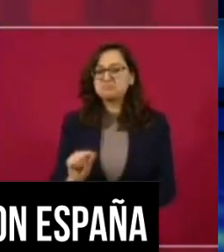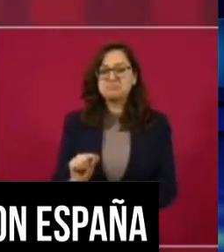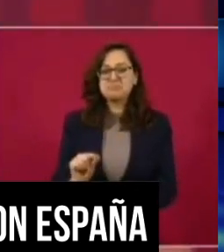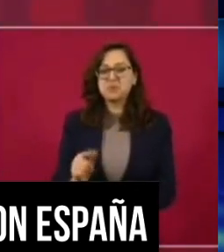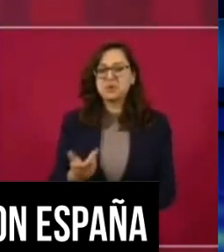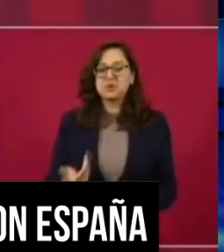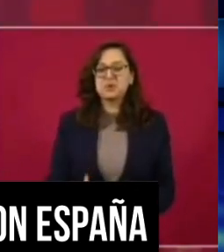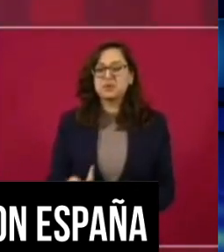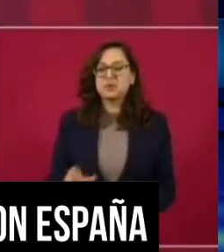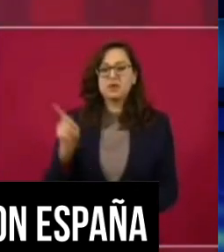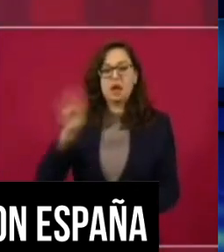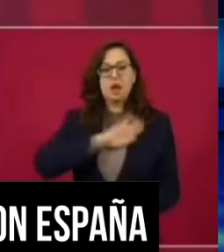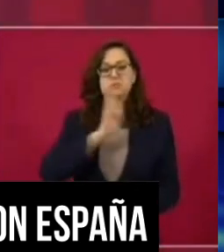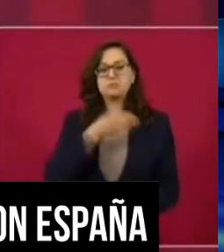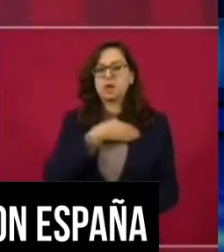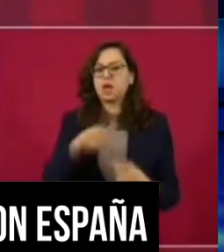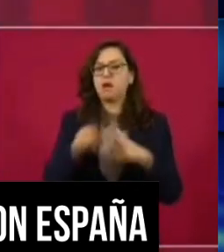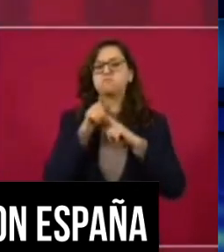nos acaban